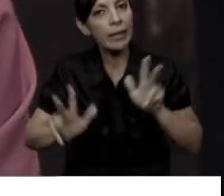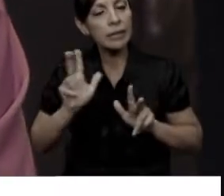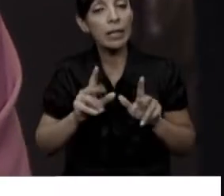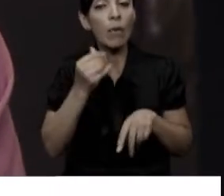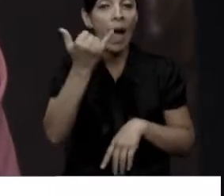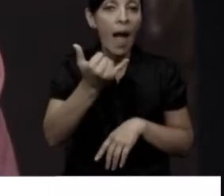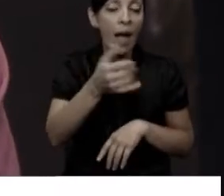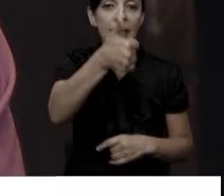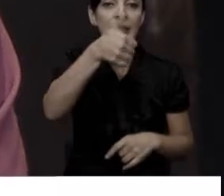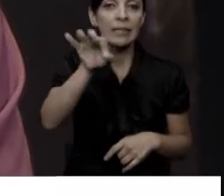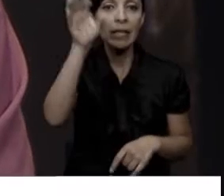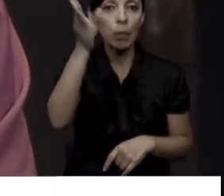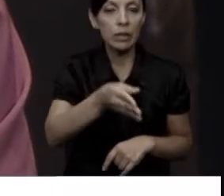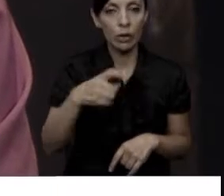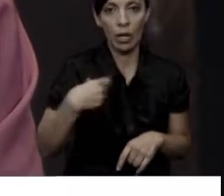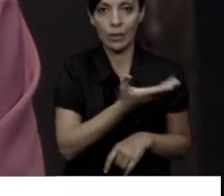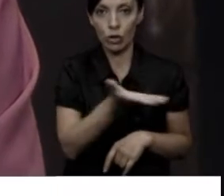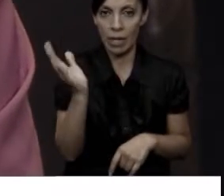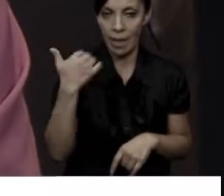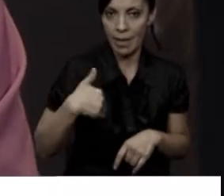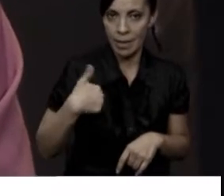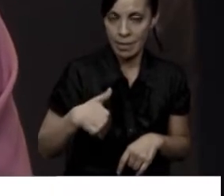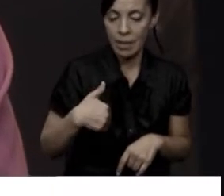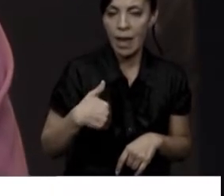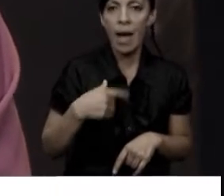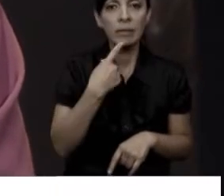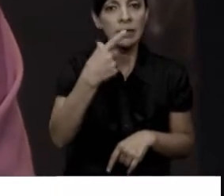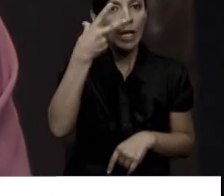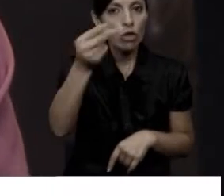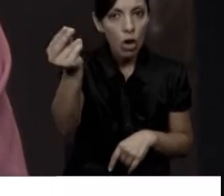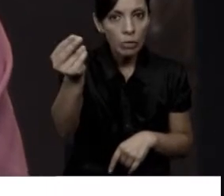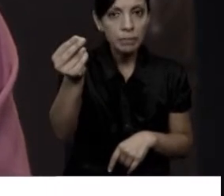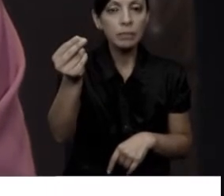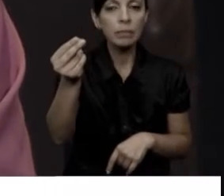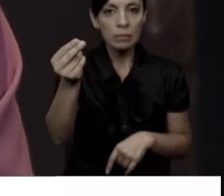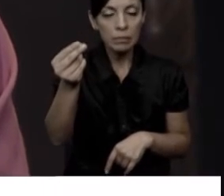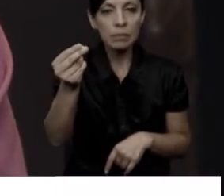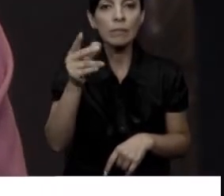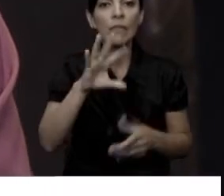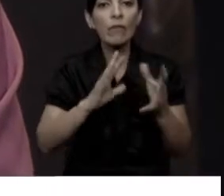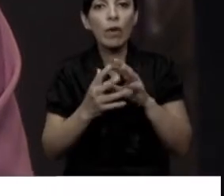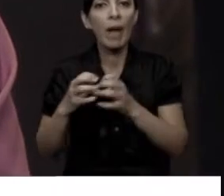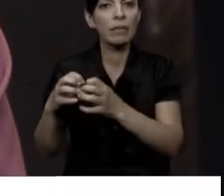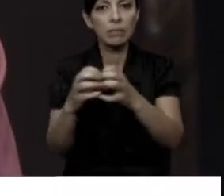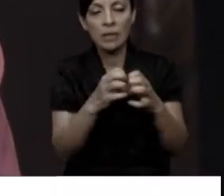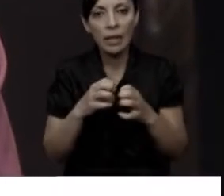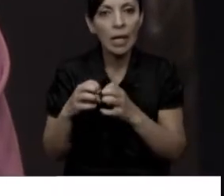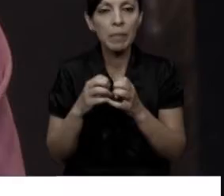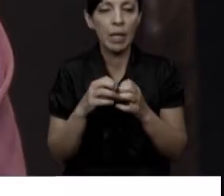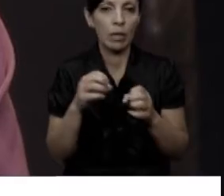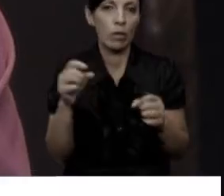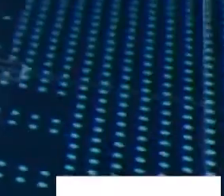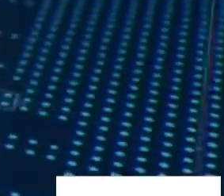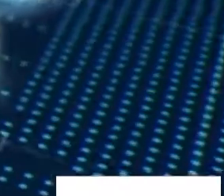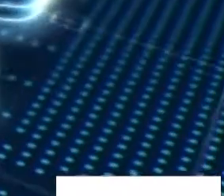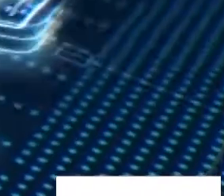un 60% de la sociedad argentina que está rechazando enfáticamente el tratamiento y la aprobación de esta